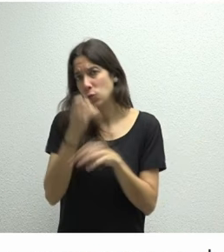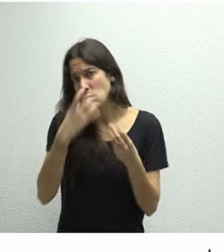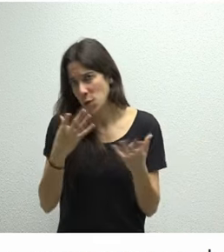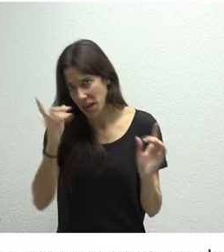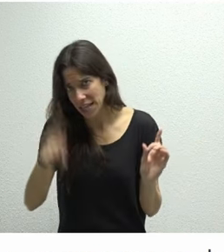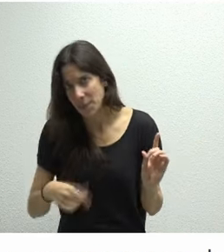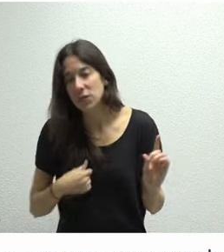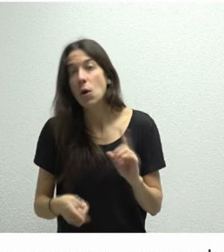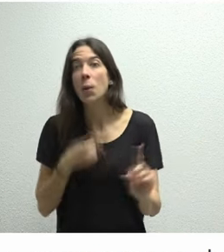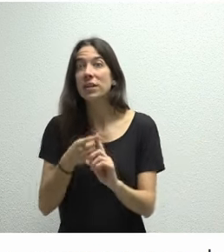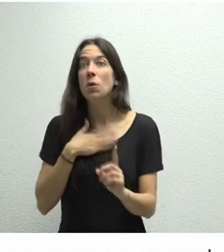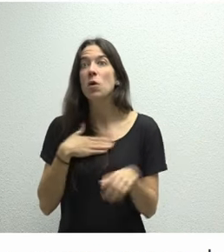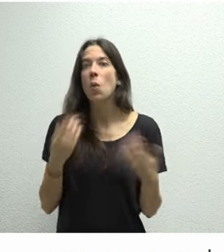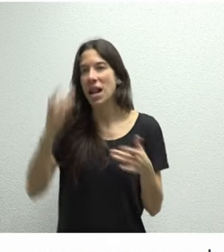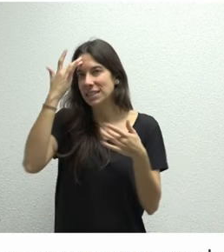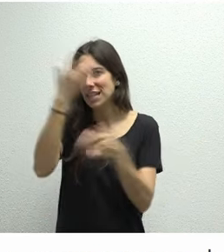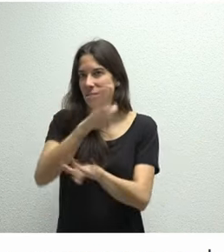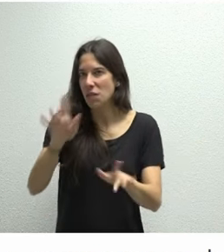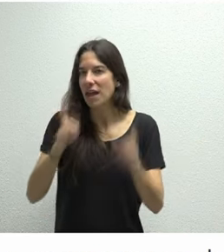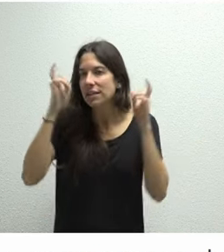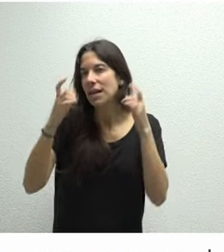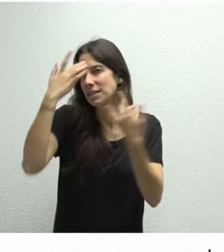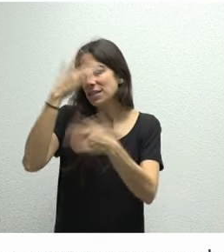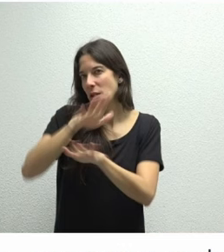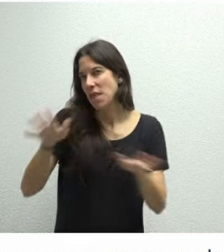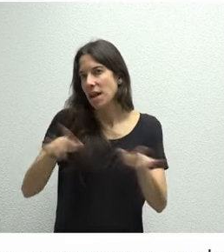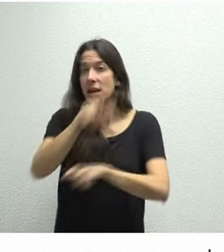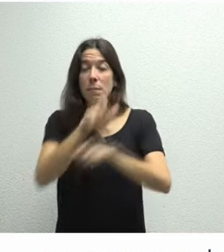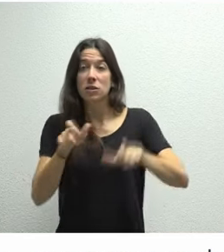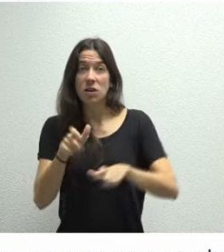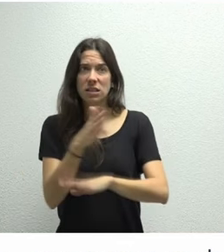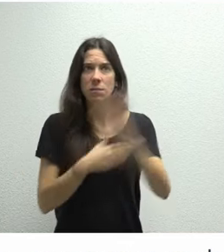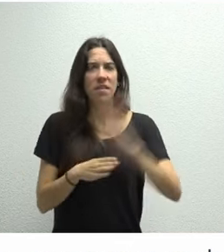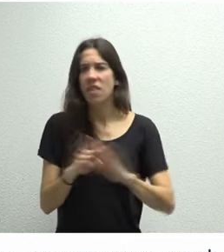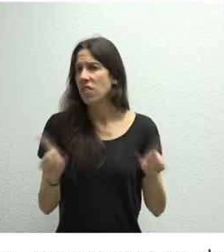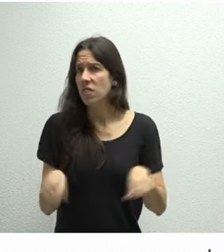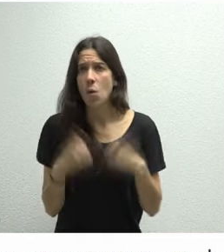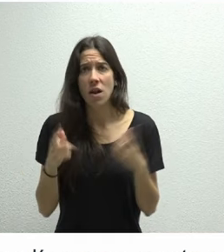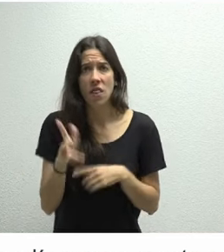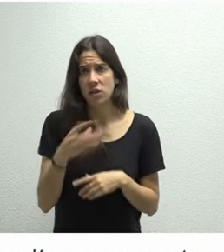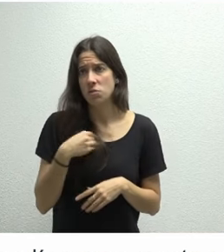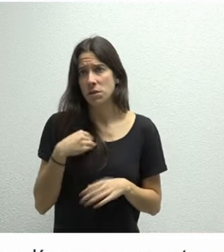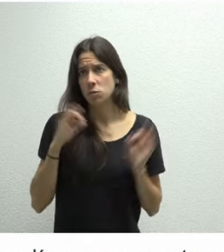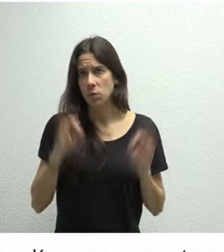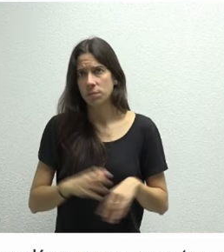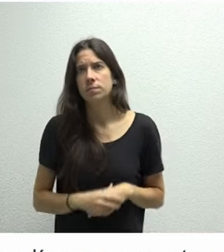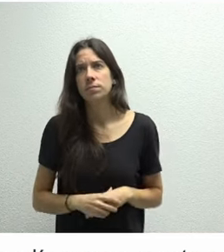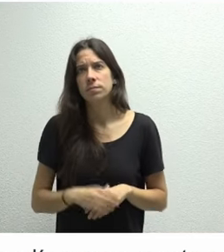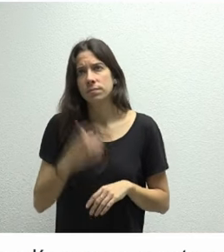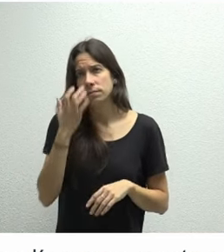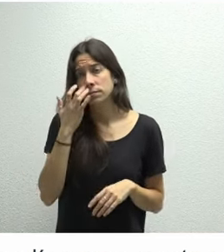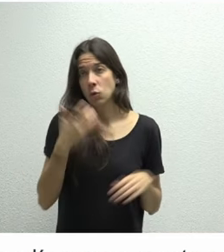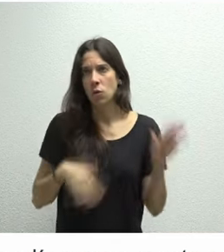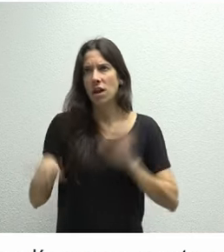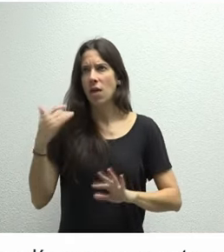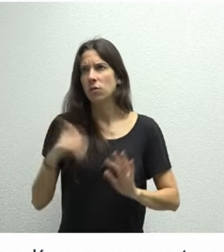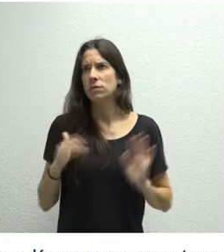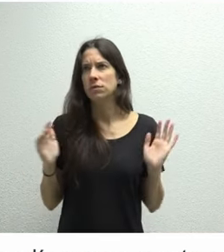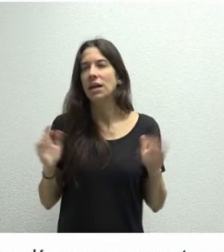sensibilizar vale que las personas con discapacidad tenían los mismos derechos Uh ya